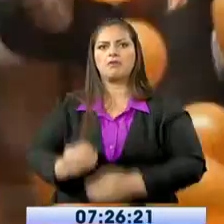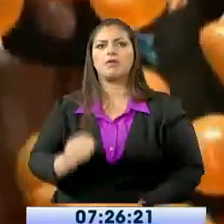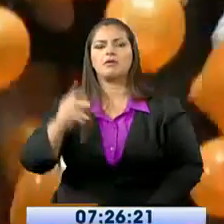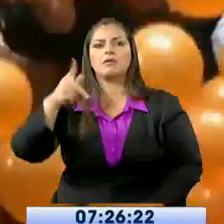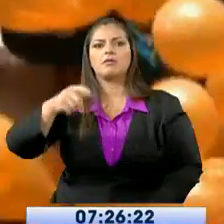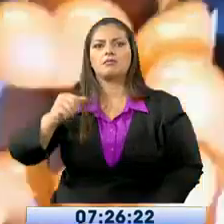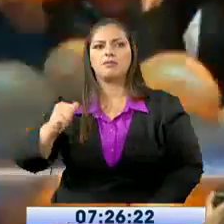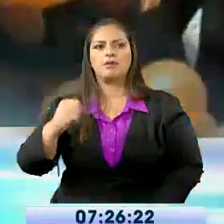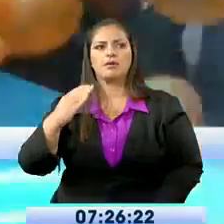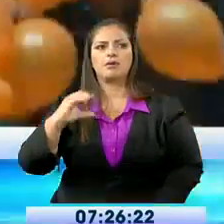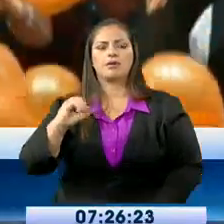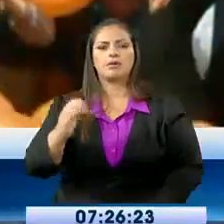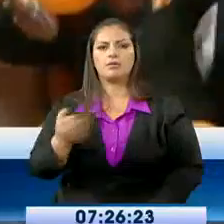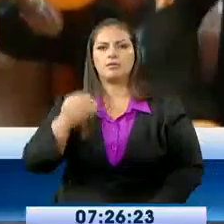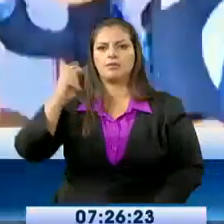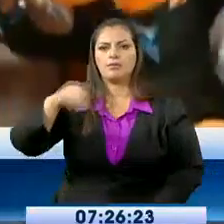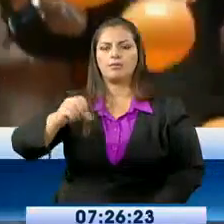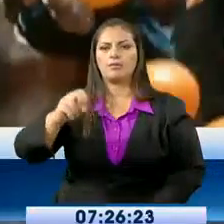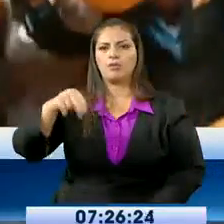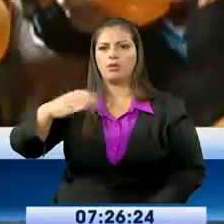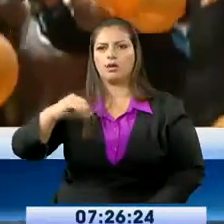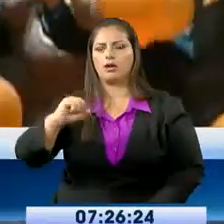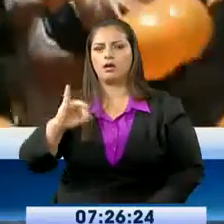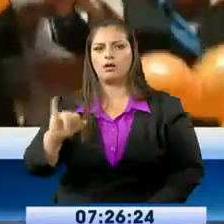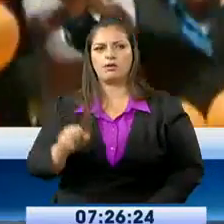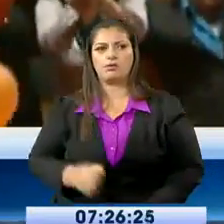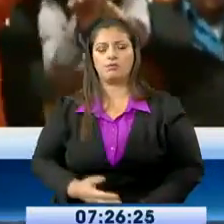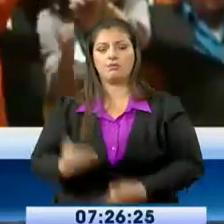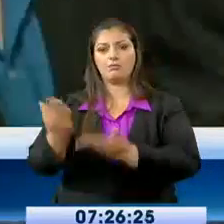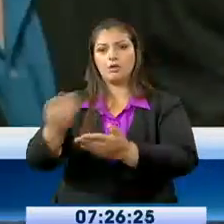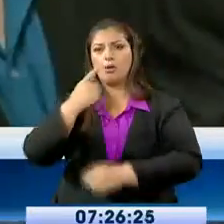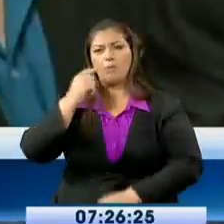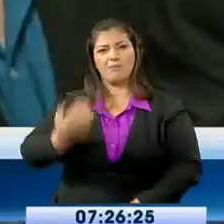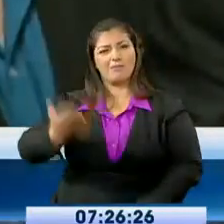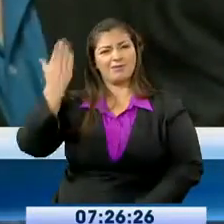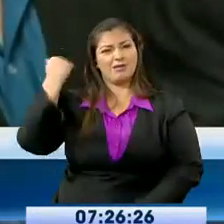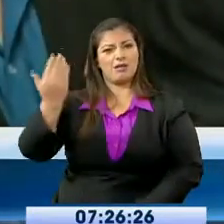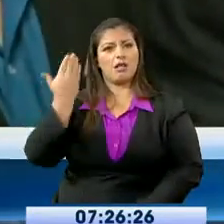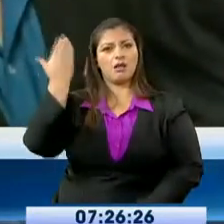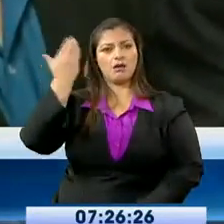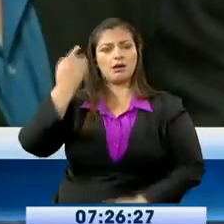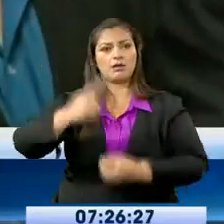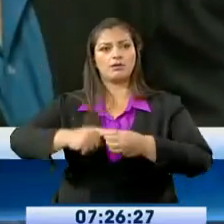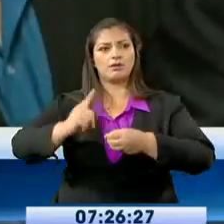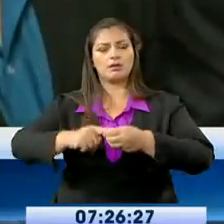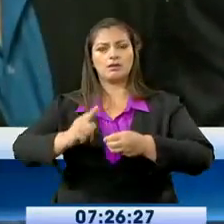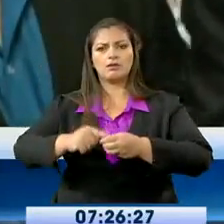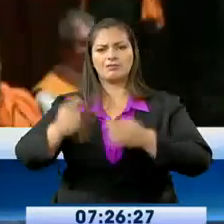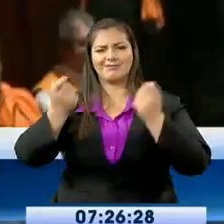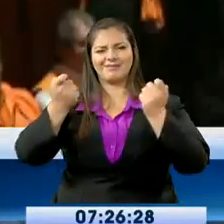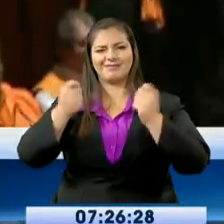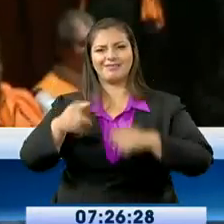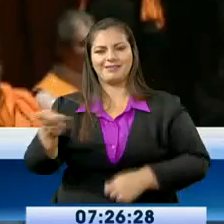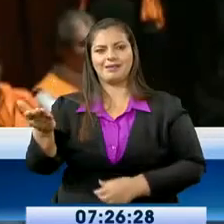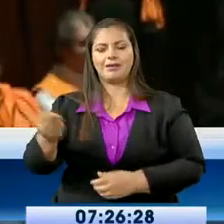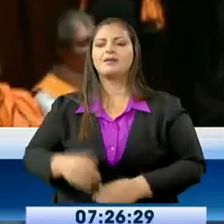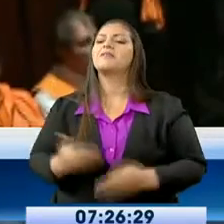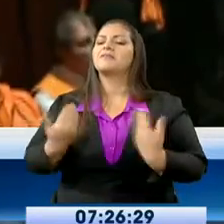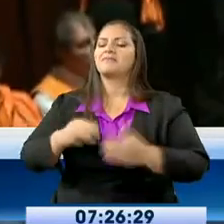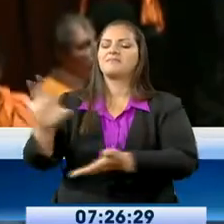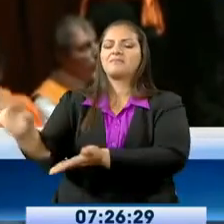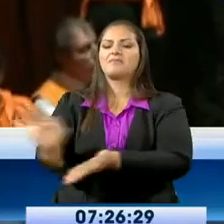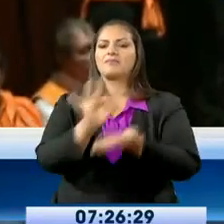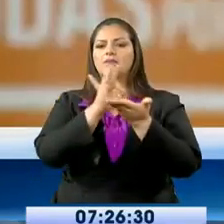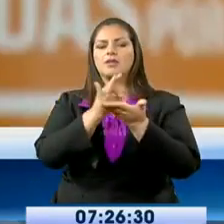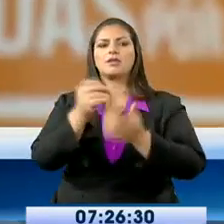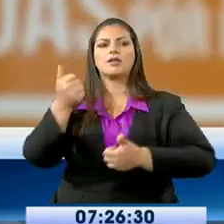En medio de aplausos y cánticos, el exalcalde de Quito y militar en servicio pasivo, Paco Moncayo, fue elegido como candidato a